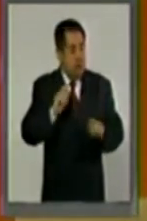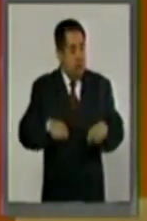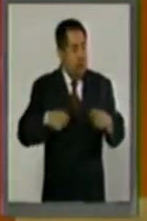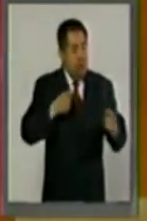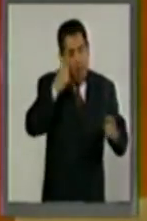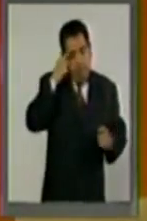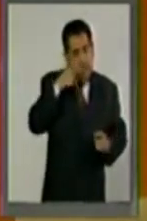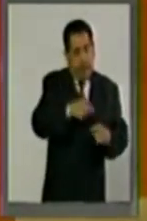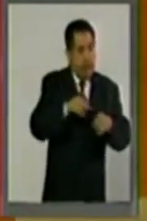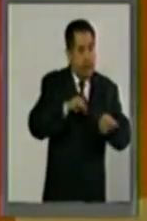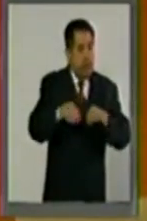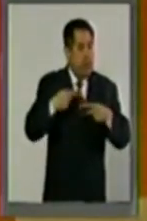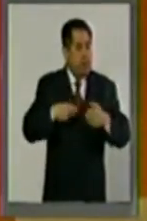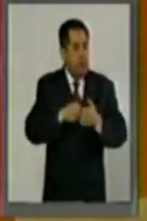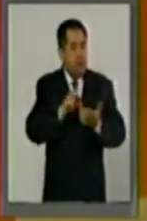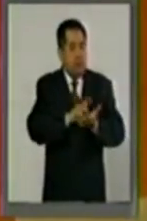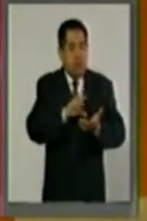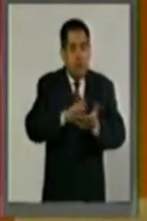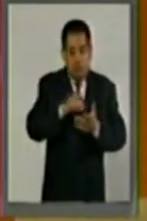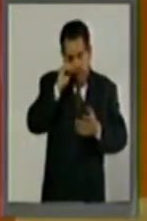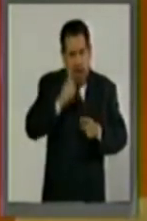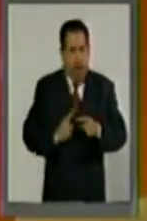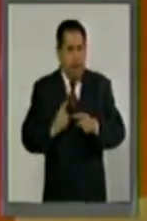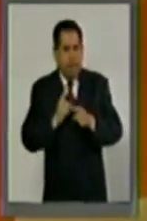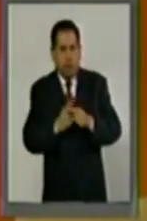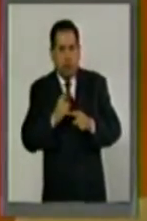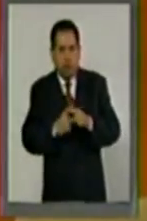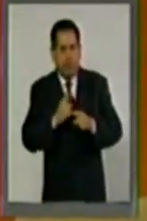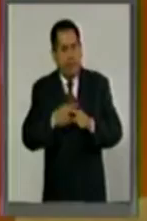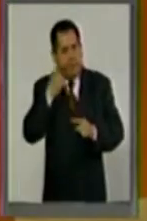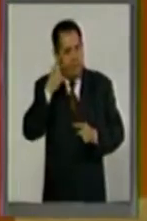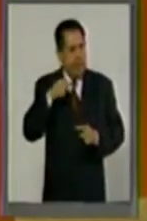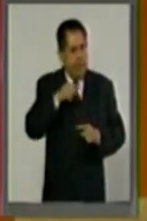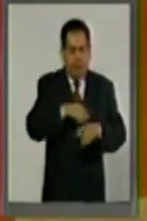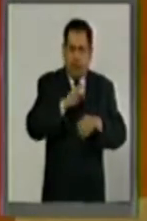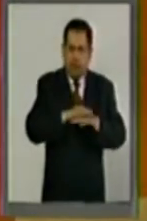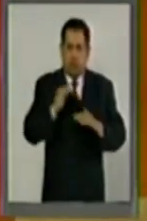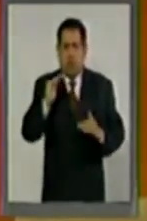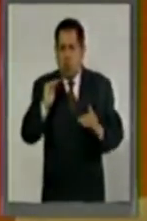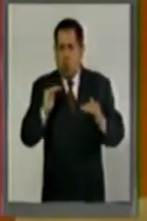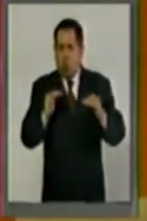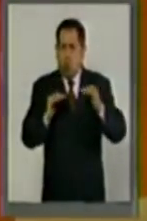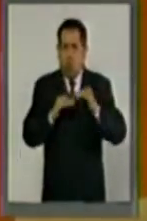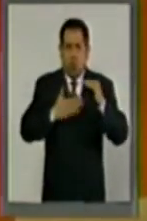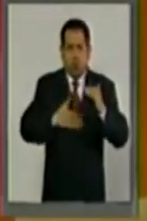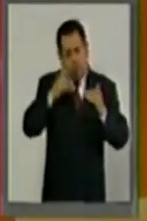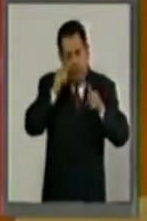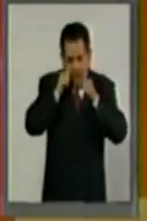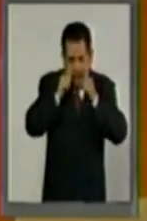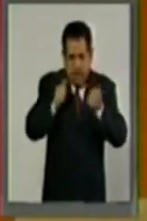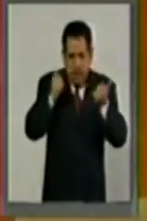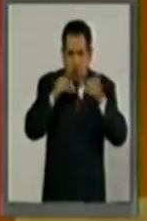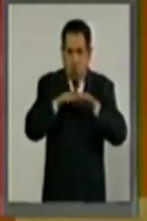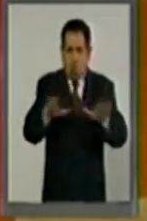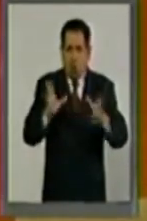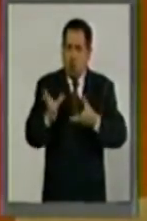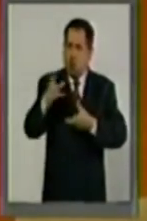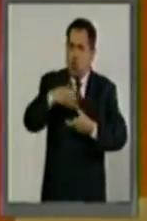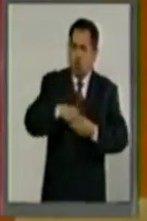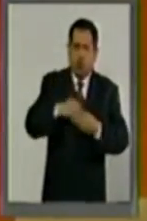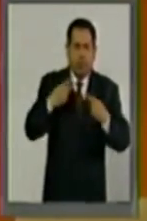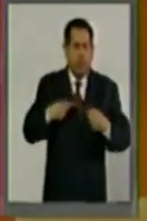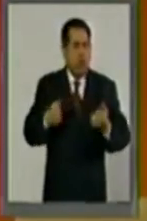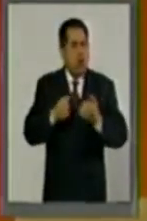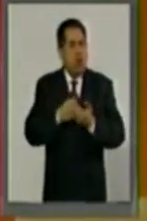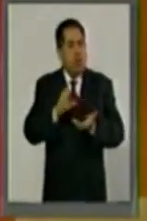administración pública, esto como una medida positiva y compensatoria a favor de la inclusión de las personas